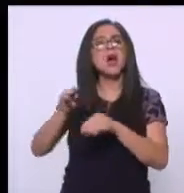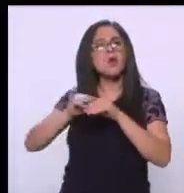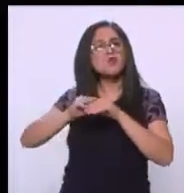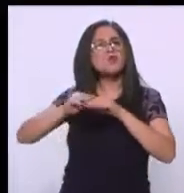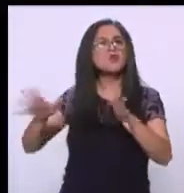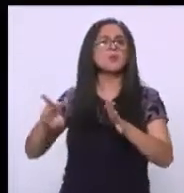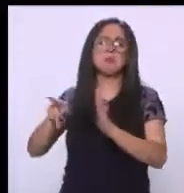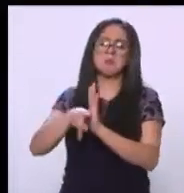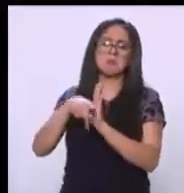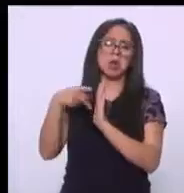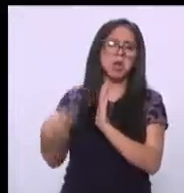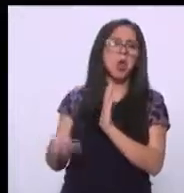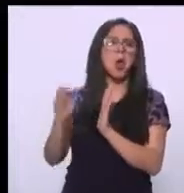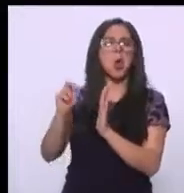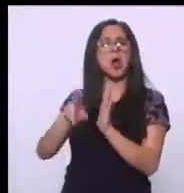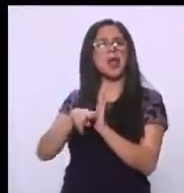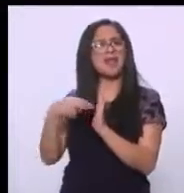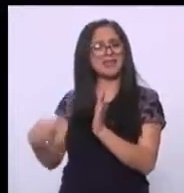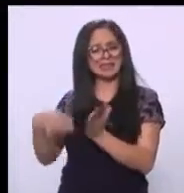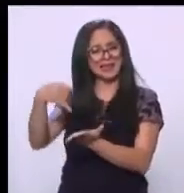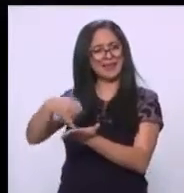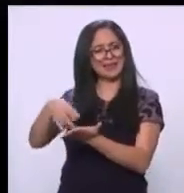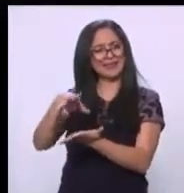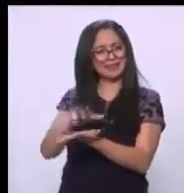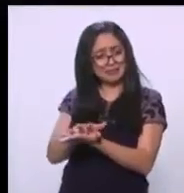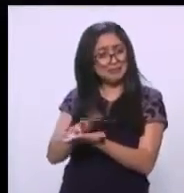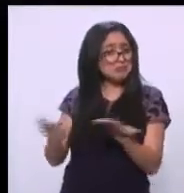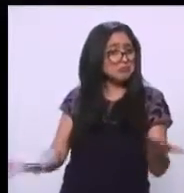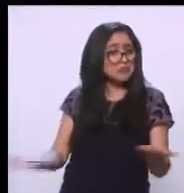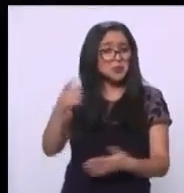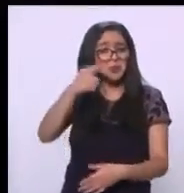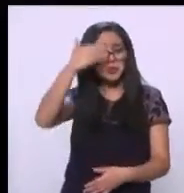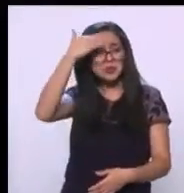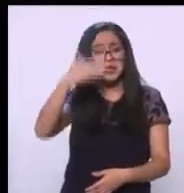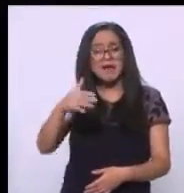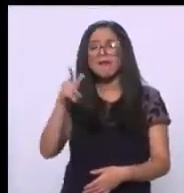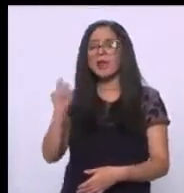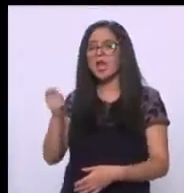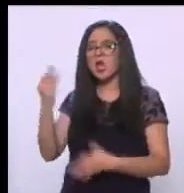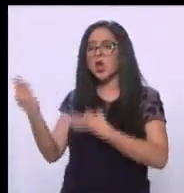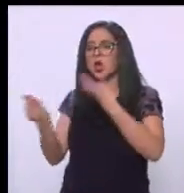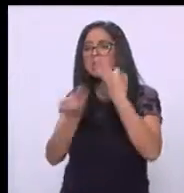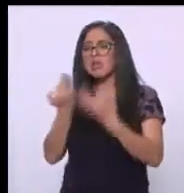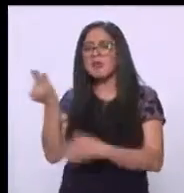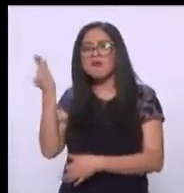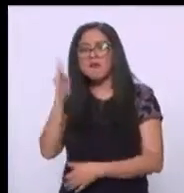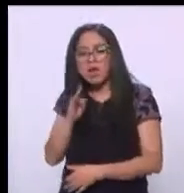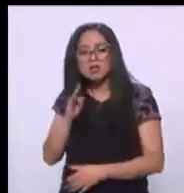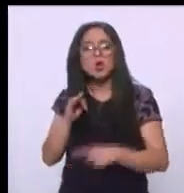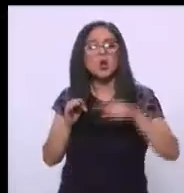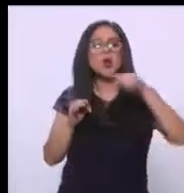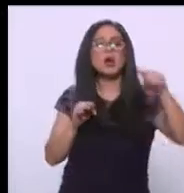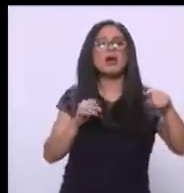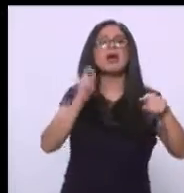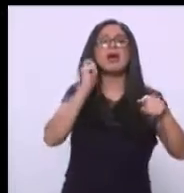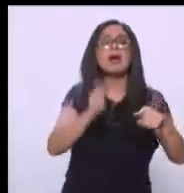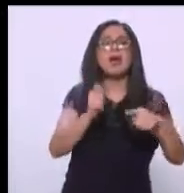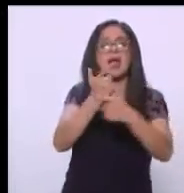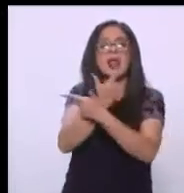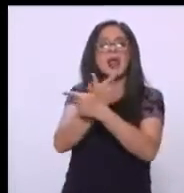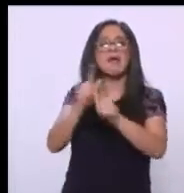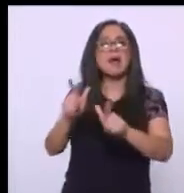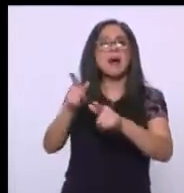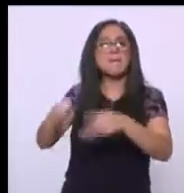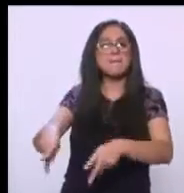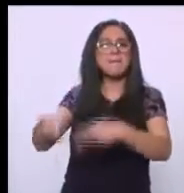como bien dice Azul, hay una ligera línea que separa la infodemia de la libertad de prensa. ¿Cuál es esta línea? Sí, bueno,